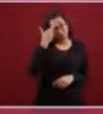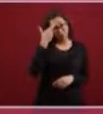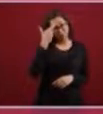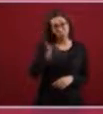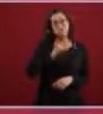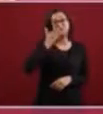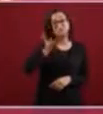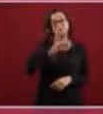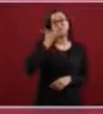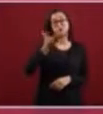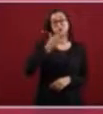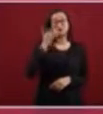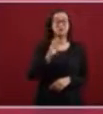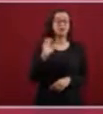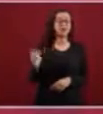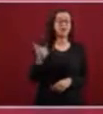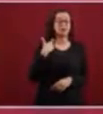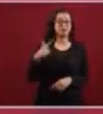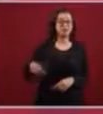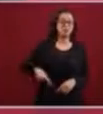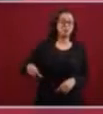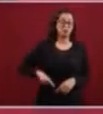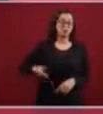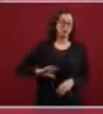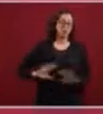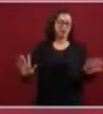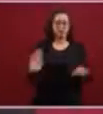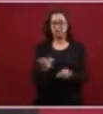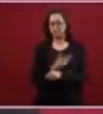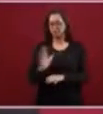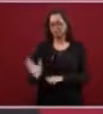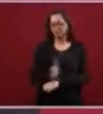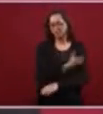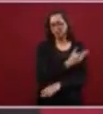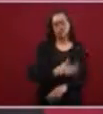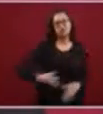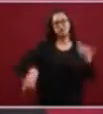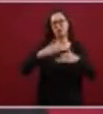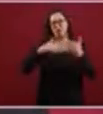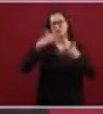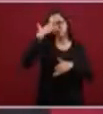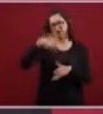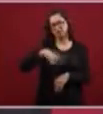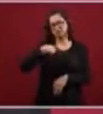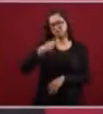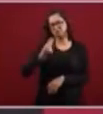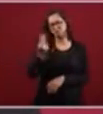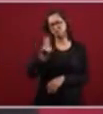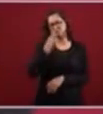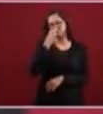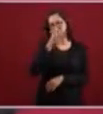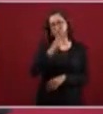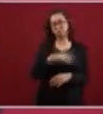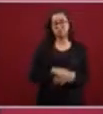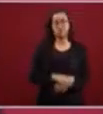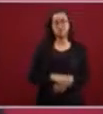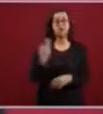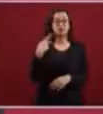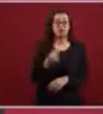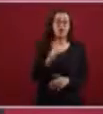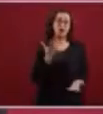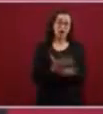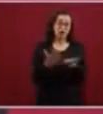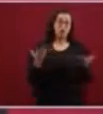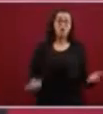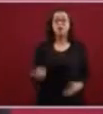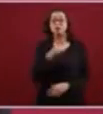hacía en anteriores gobiernos, ya es de dominio público. Entonces, desde luego que es algo que se